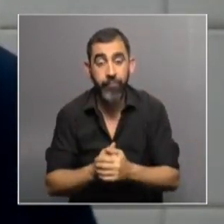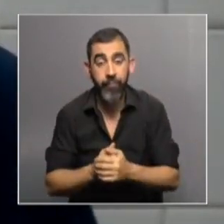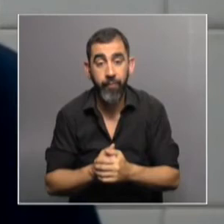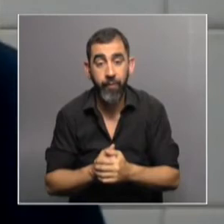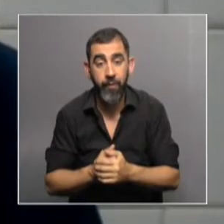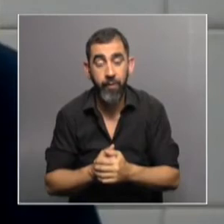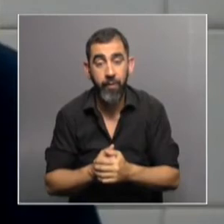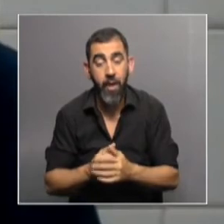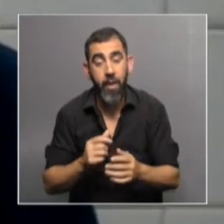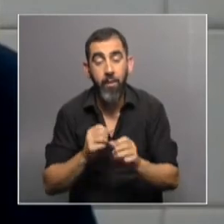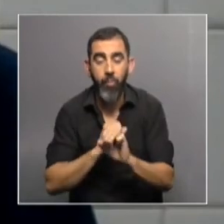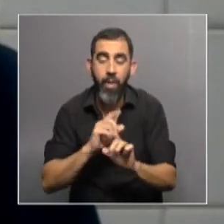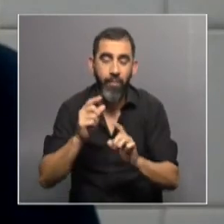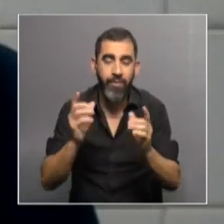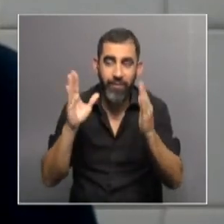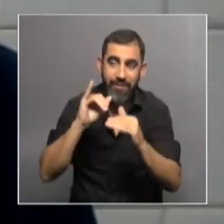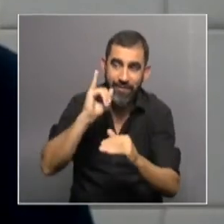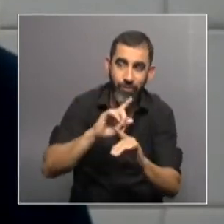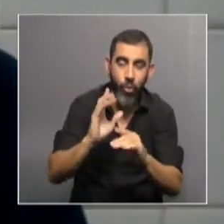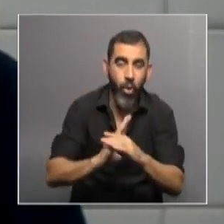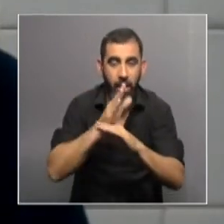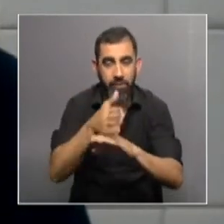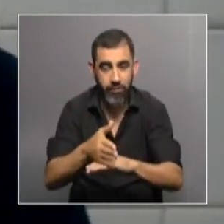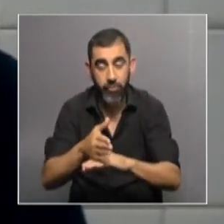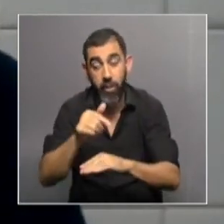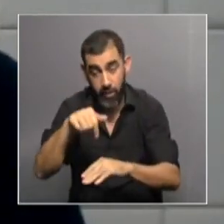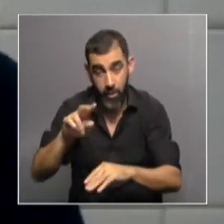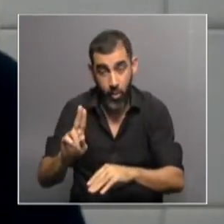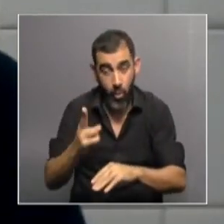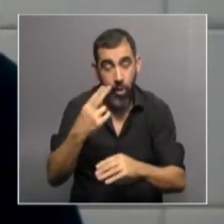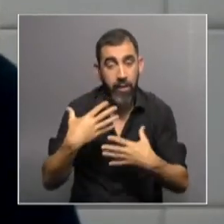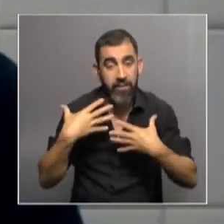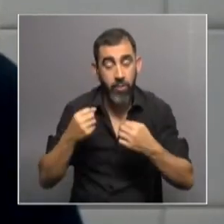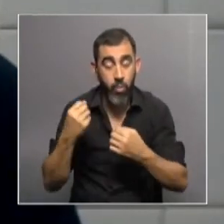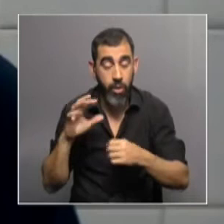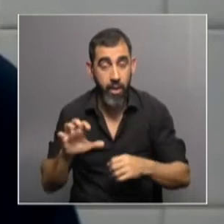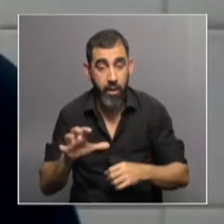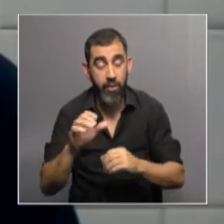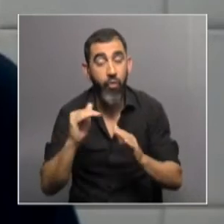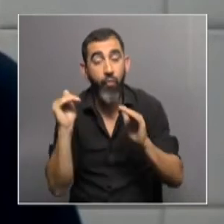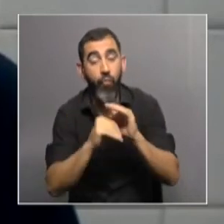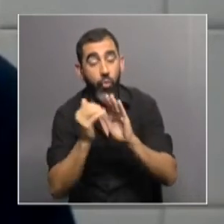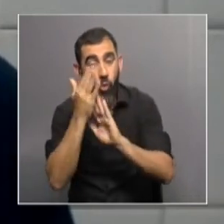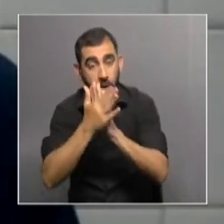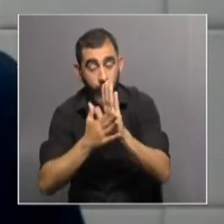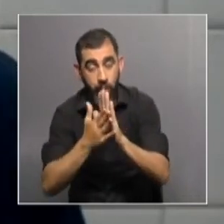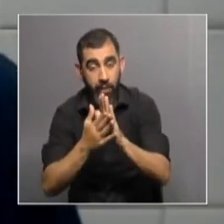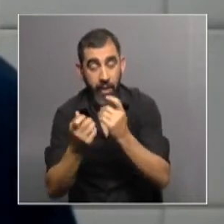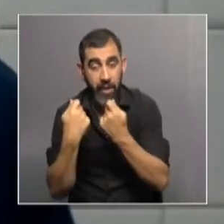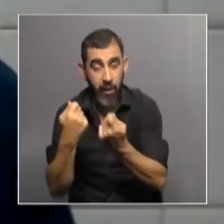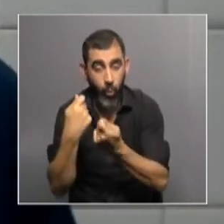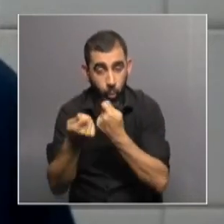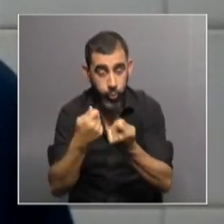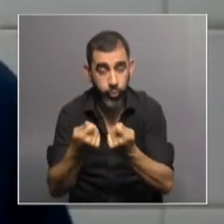comprometen el acceso más allá de que esté cubierto en Uruguay en las prestaciones oncológicas de fondos de recursos nosotros vemos